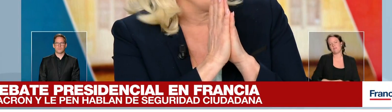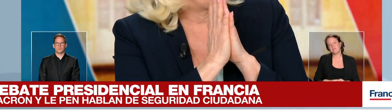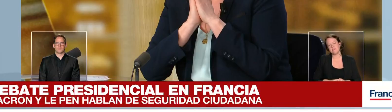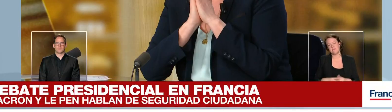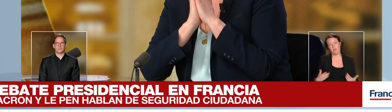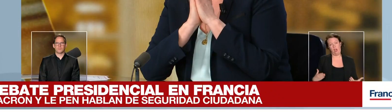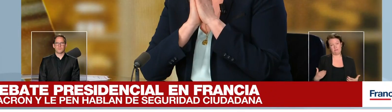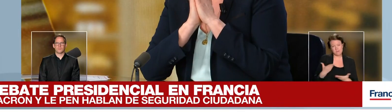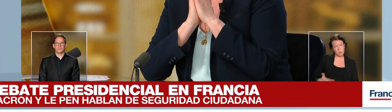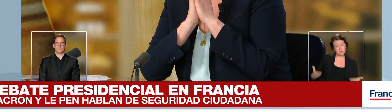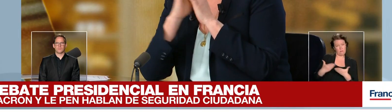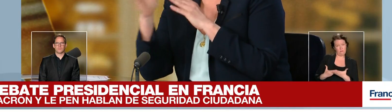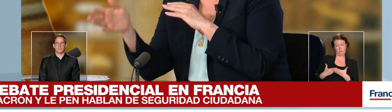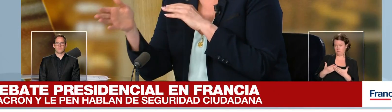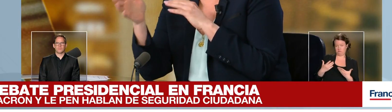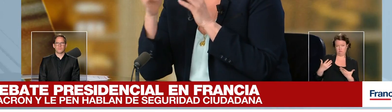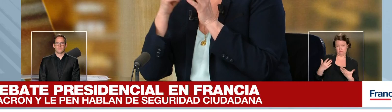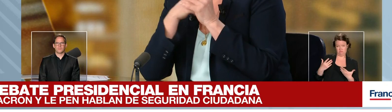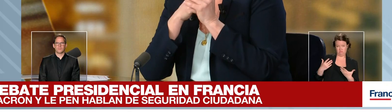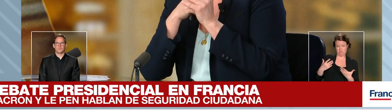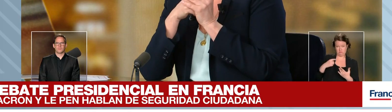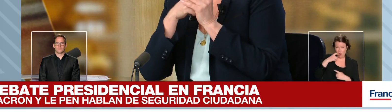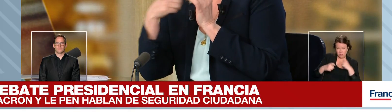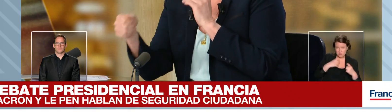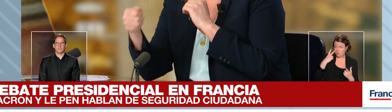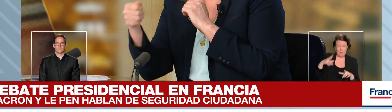Los hechos suceden en todas partes.